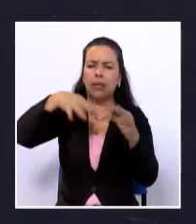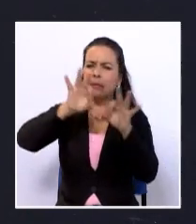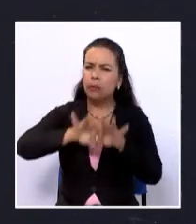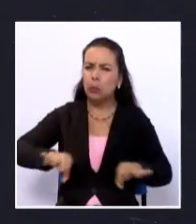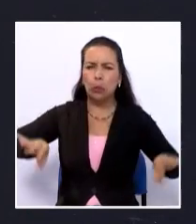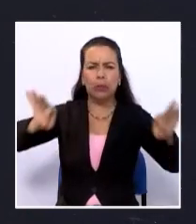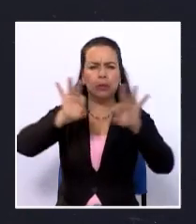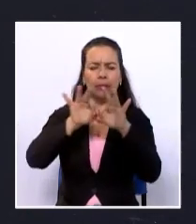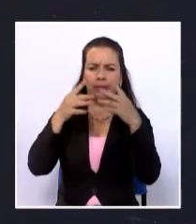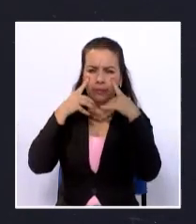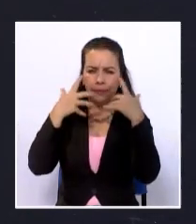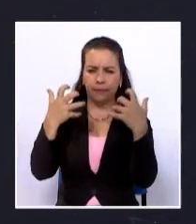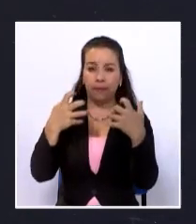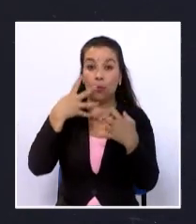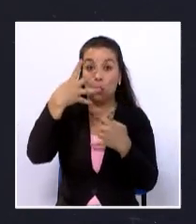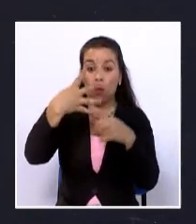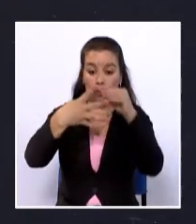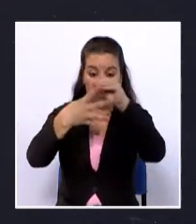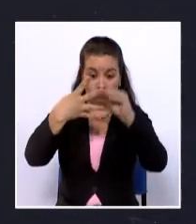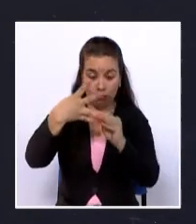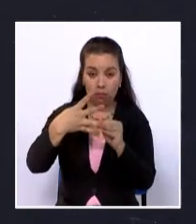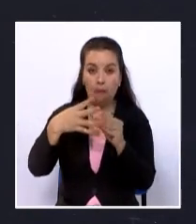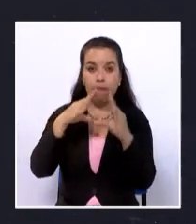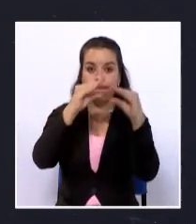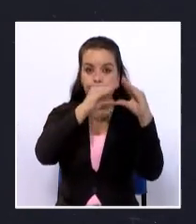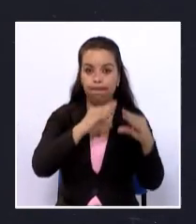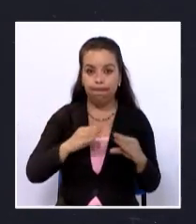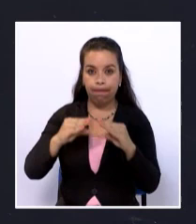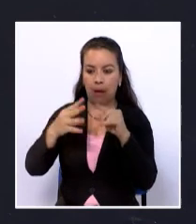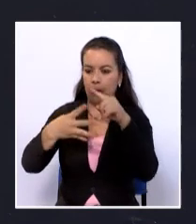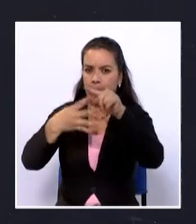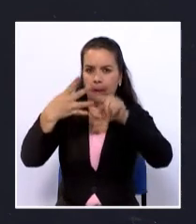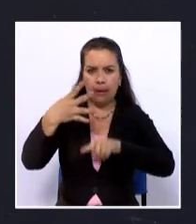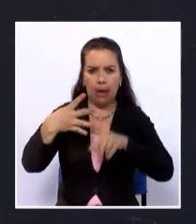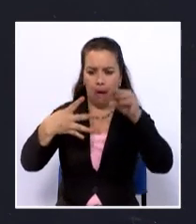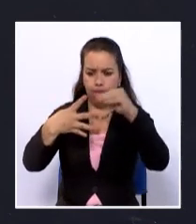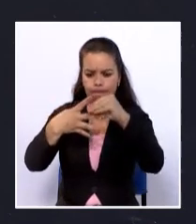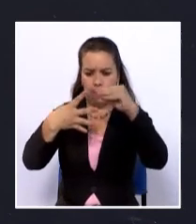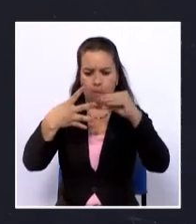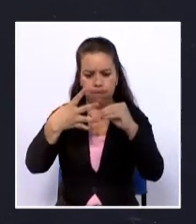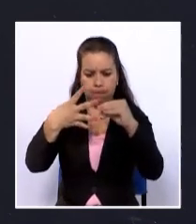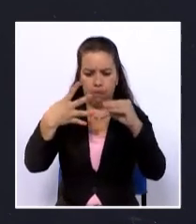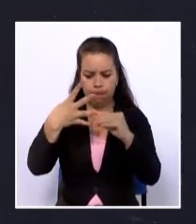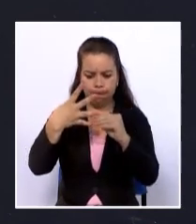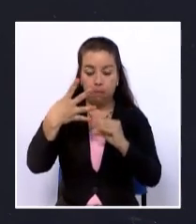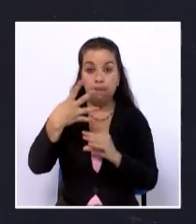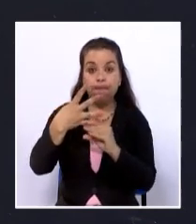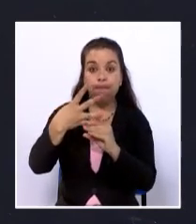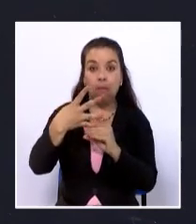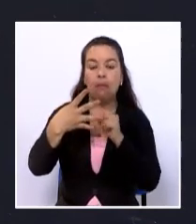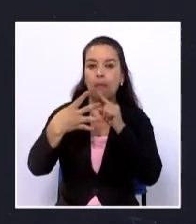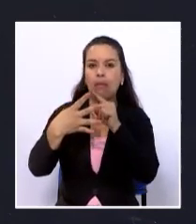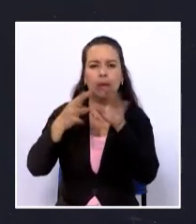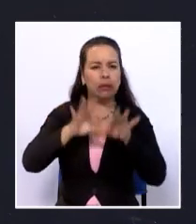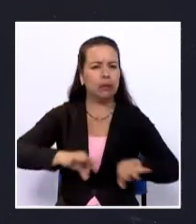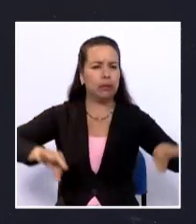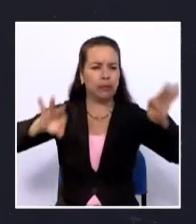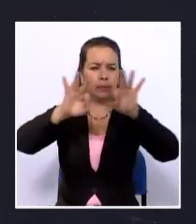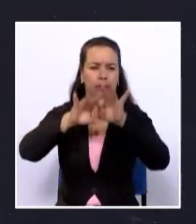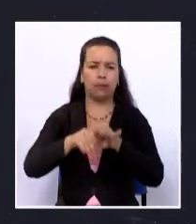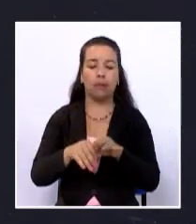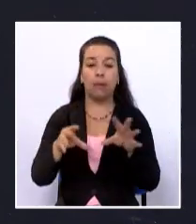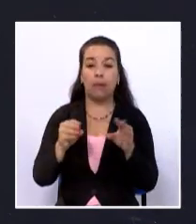conformado por cuatro músculos muy poderosos es un busco en el vasto interno vasto externo si el